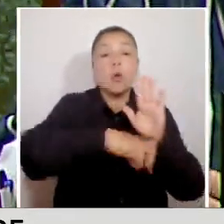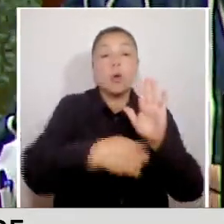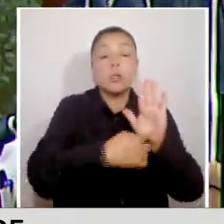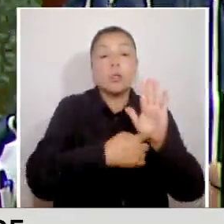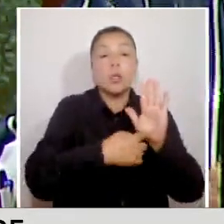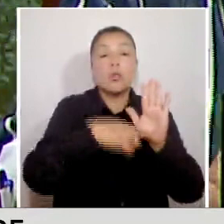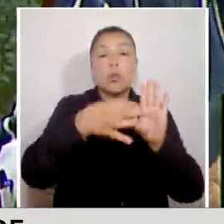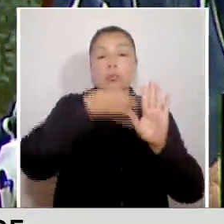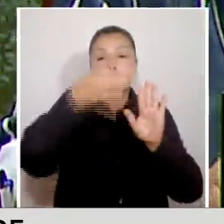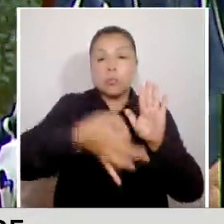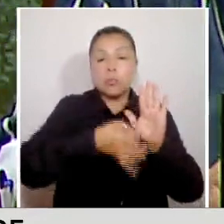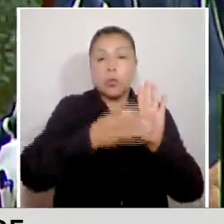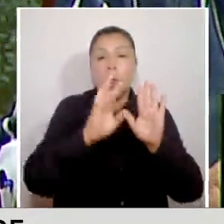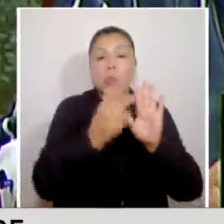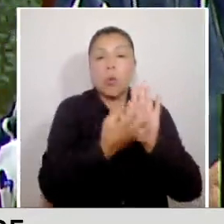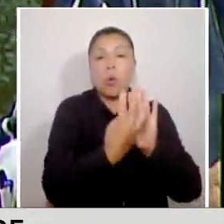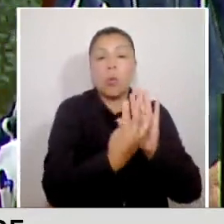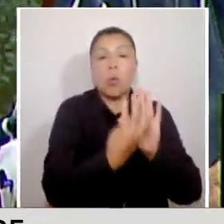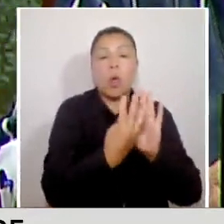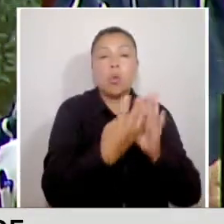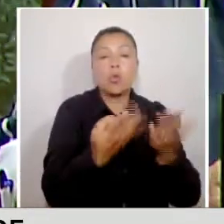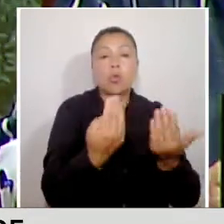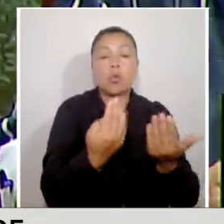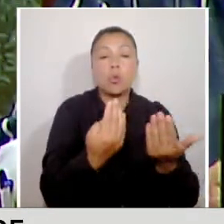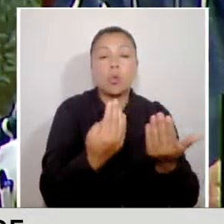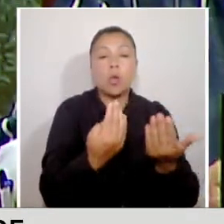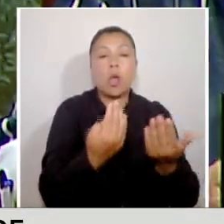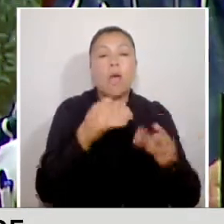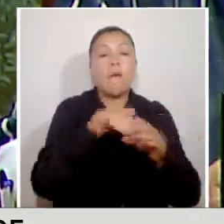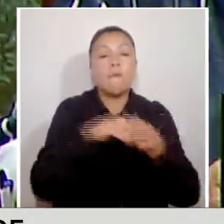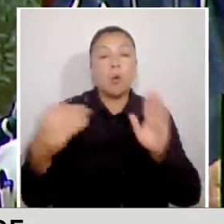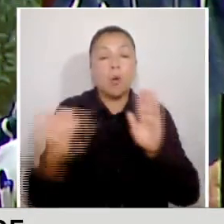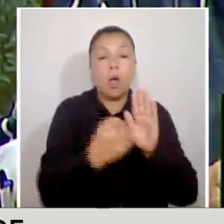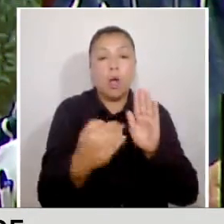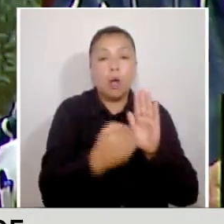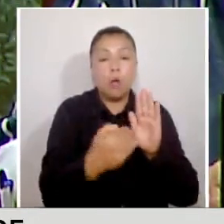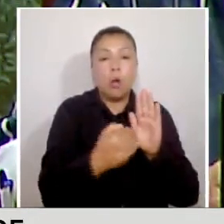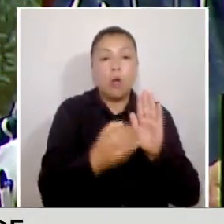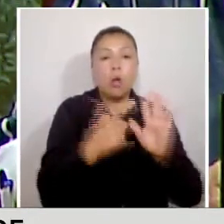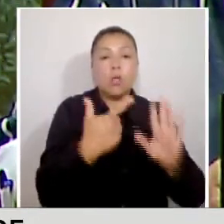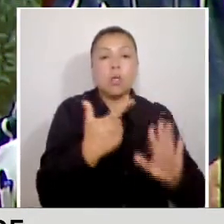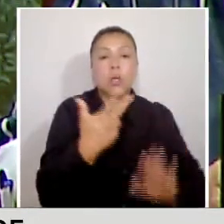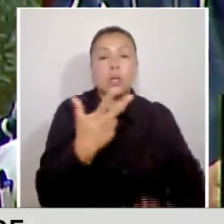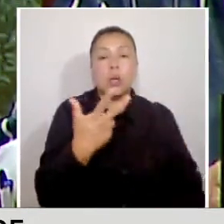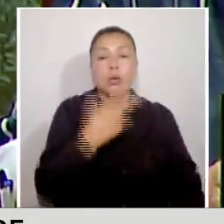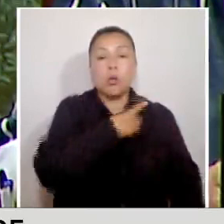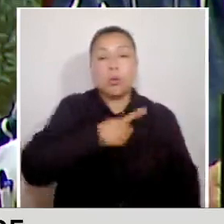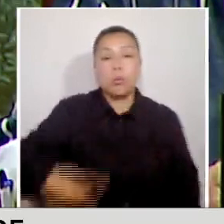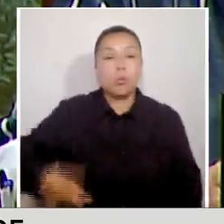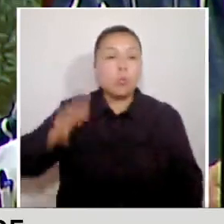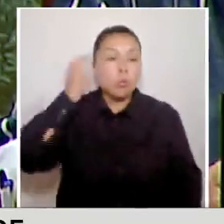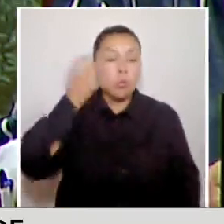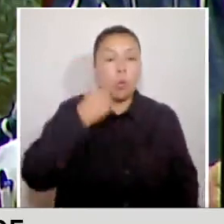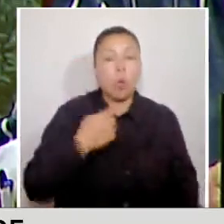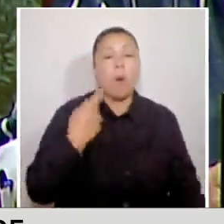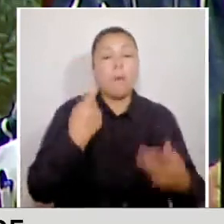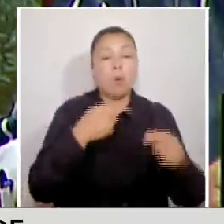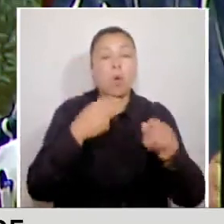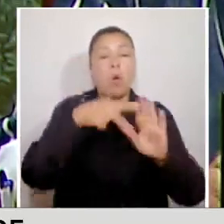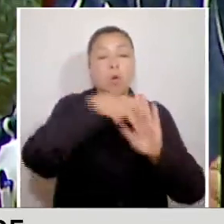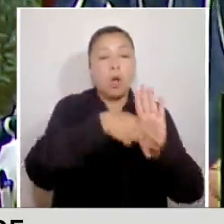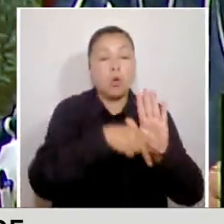presente que su numeral cu requiere del voto favorable yutos tratarse de una norma